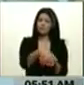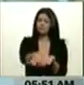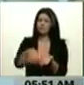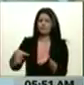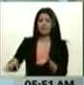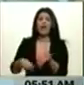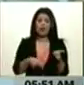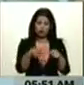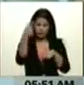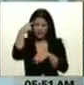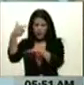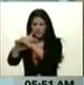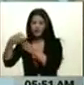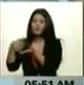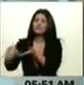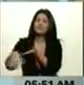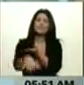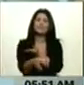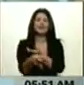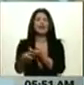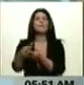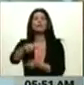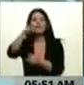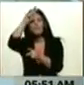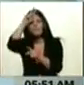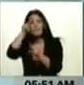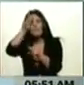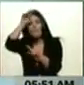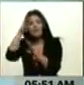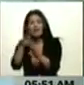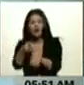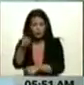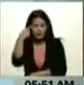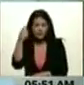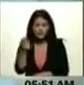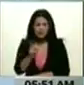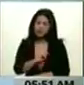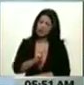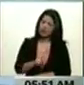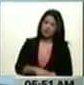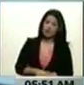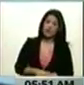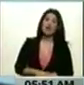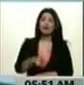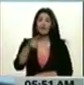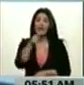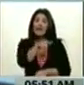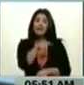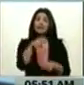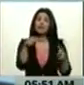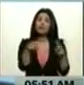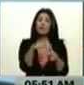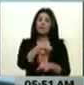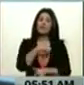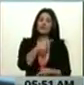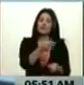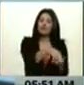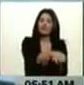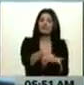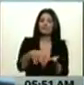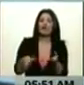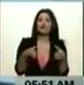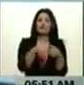los achaqueros? Ah, pero a ellos no les interesa la operación Gorgojo, ¿eh? ¿Por qué? Porque eso